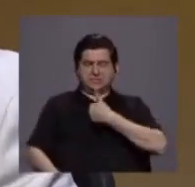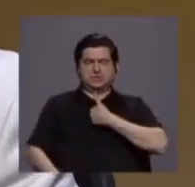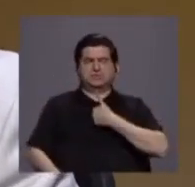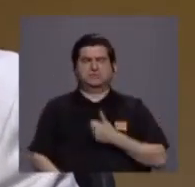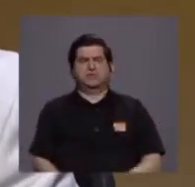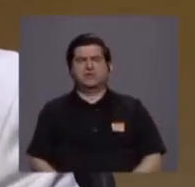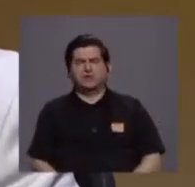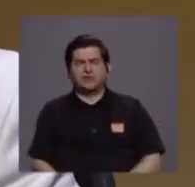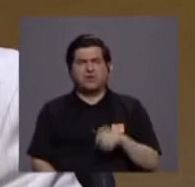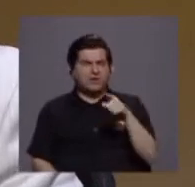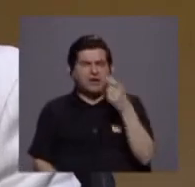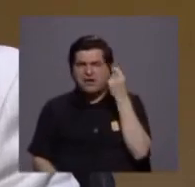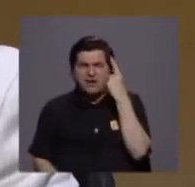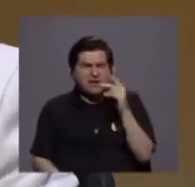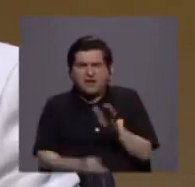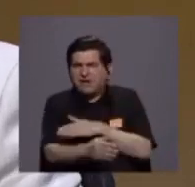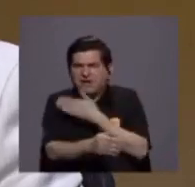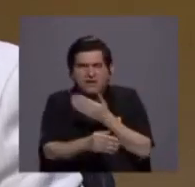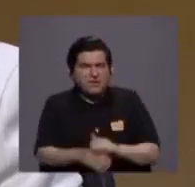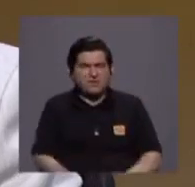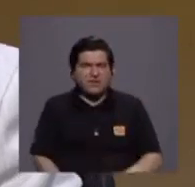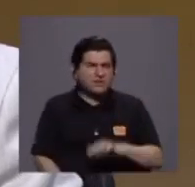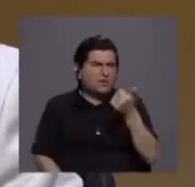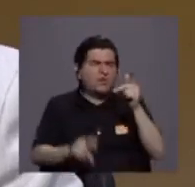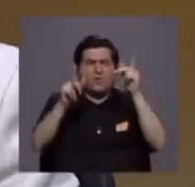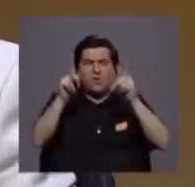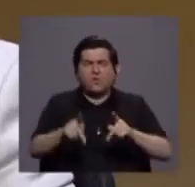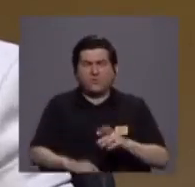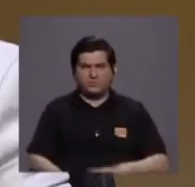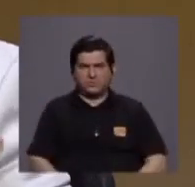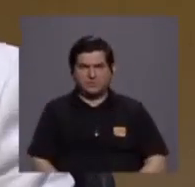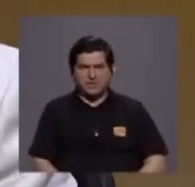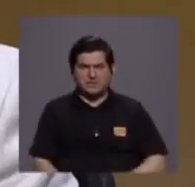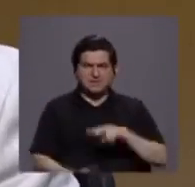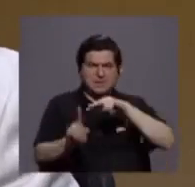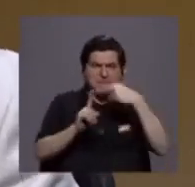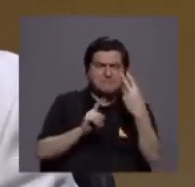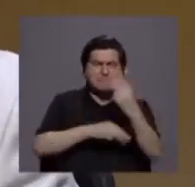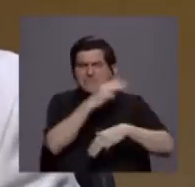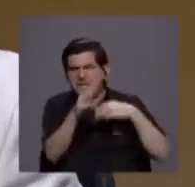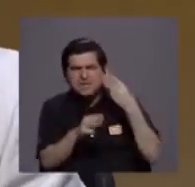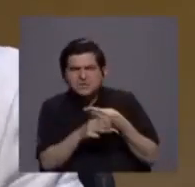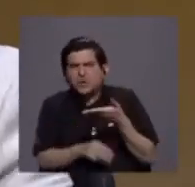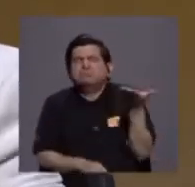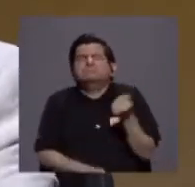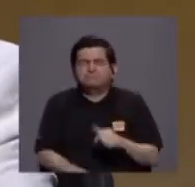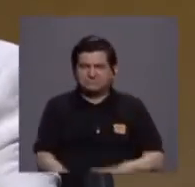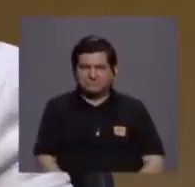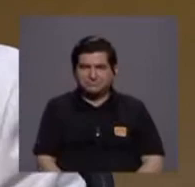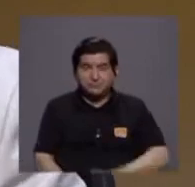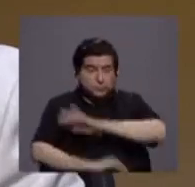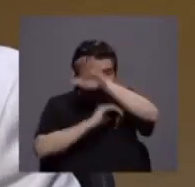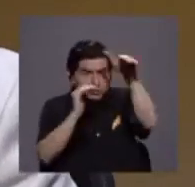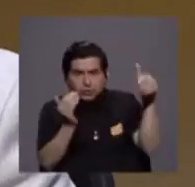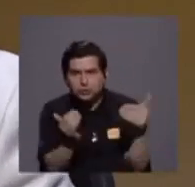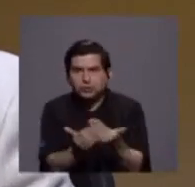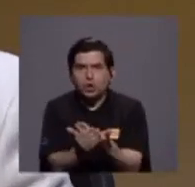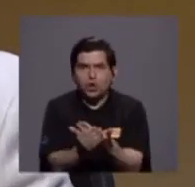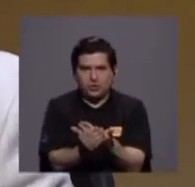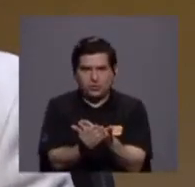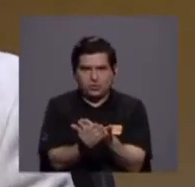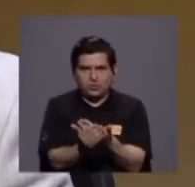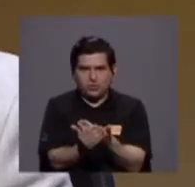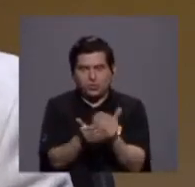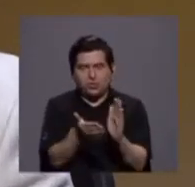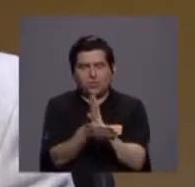qué noción tiene de música, qué noción tiene de las demás personas, qué visión tiene del mundo. Y todo eso lo vamos